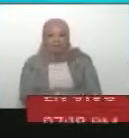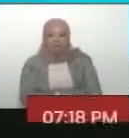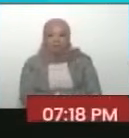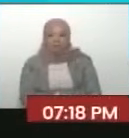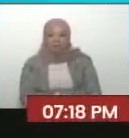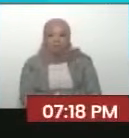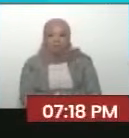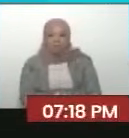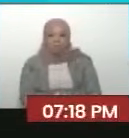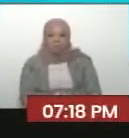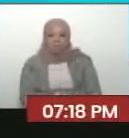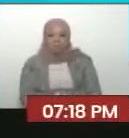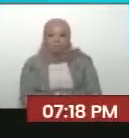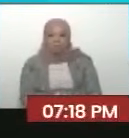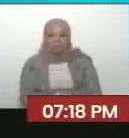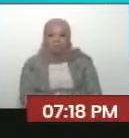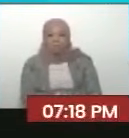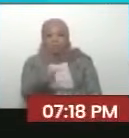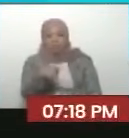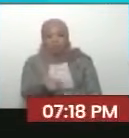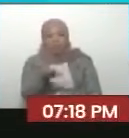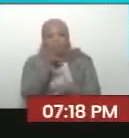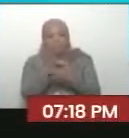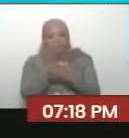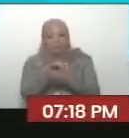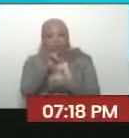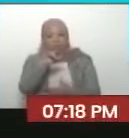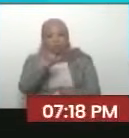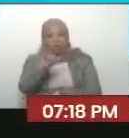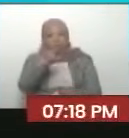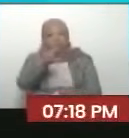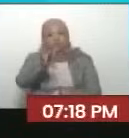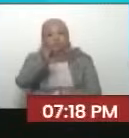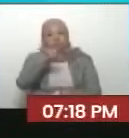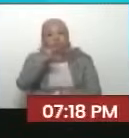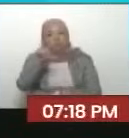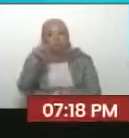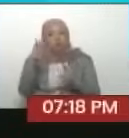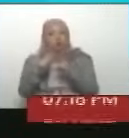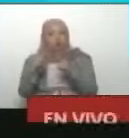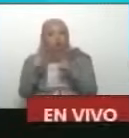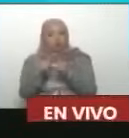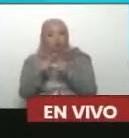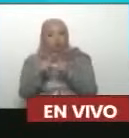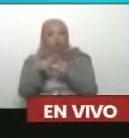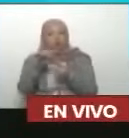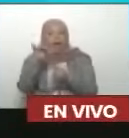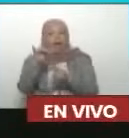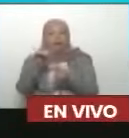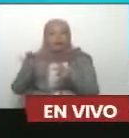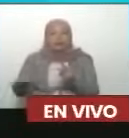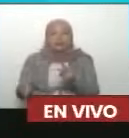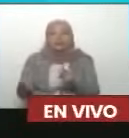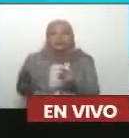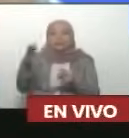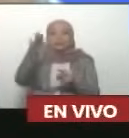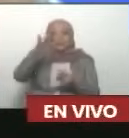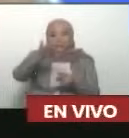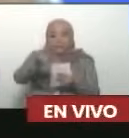Y como está Yulimar aquí, Yulimar me estuvo contando que conoció Canaima.